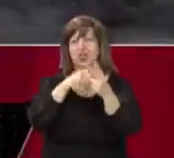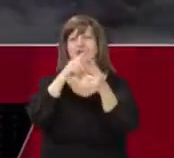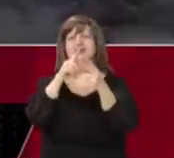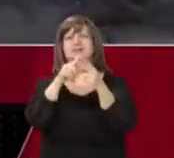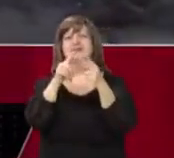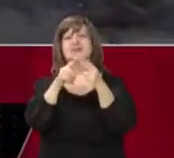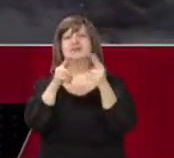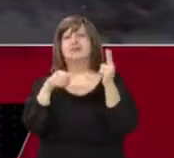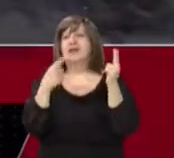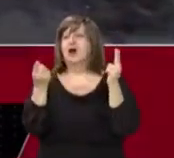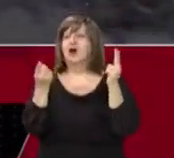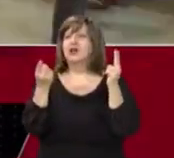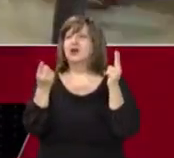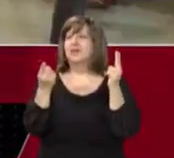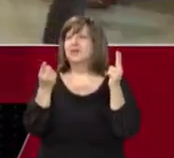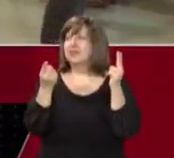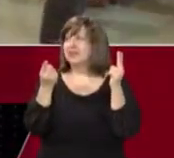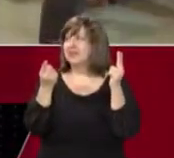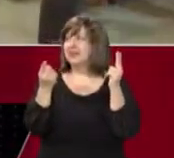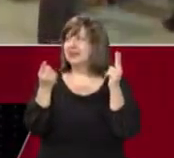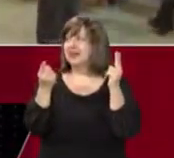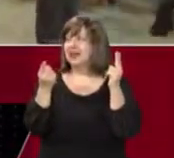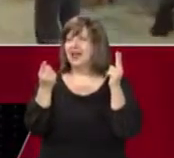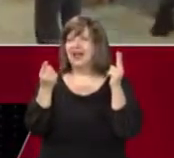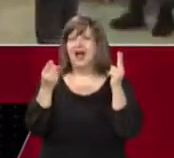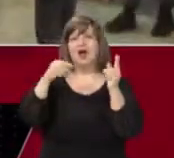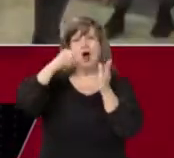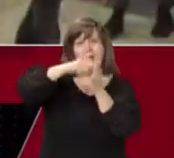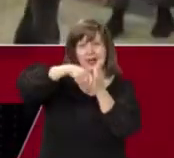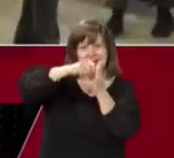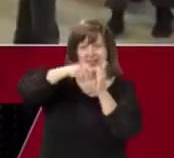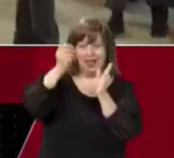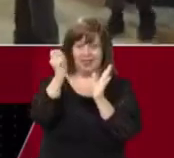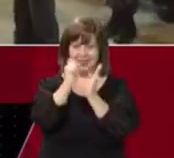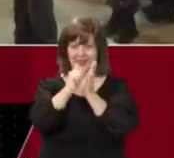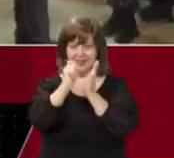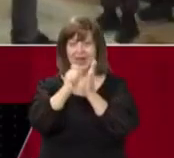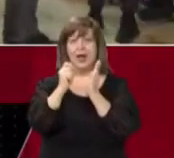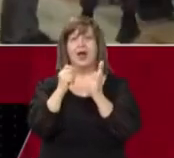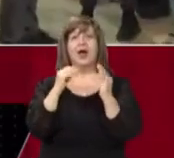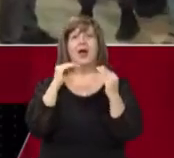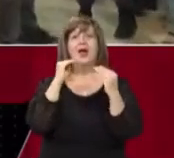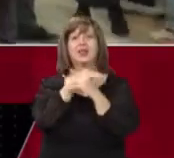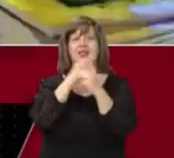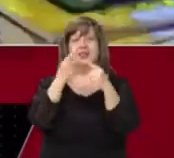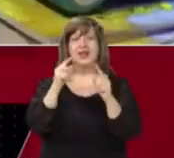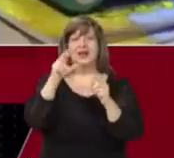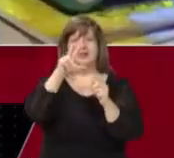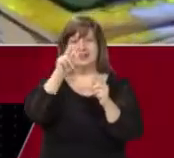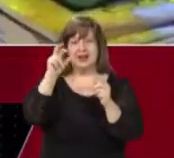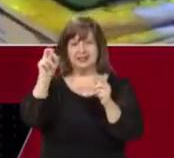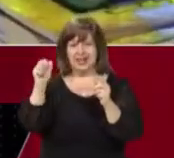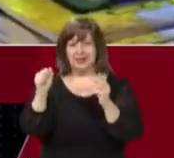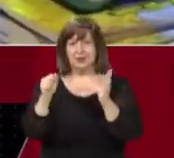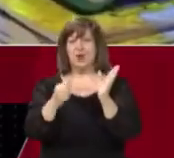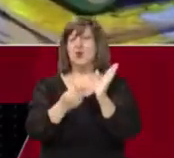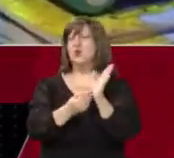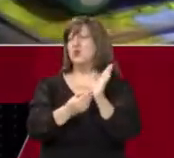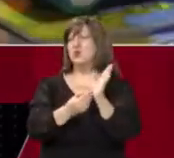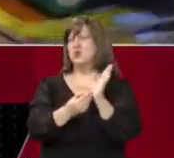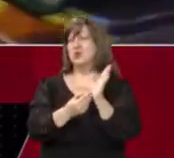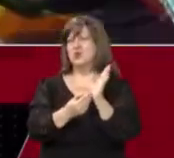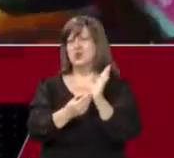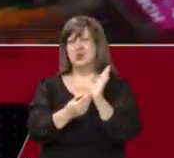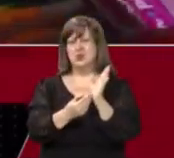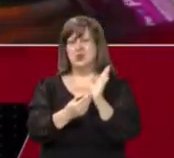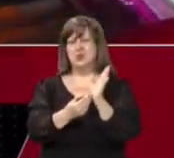hacemos claro, con los libros. Mirá esto. Con crayones para pintar, bilingües, 300 pesos. No, muy barato, Juli. Para esto